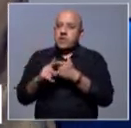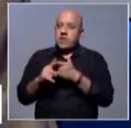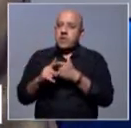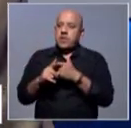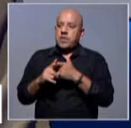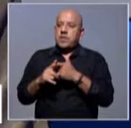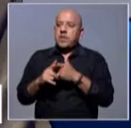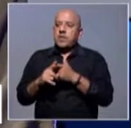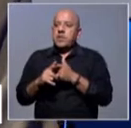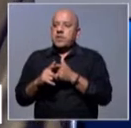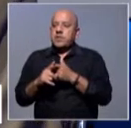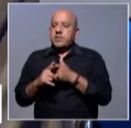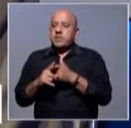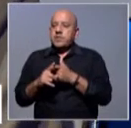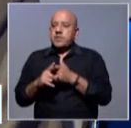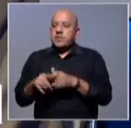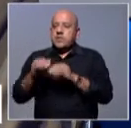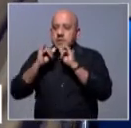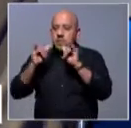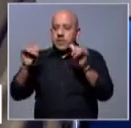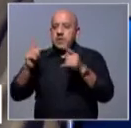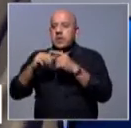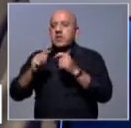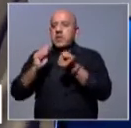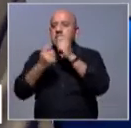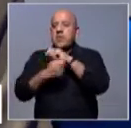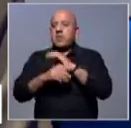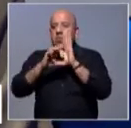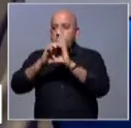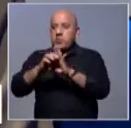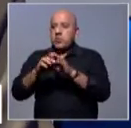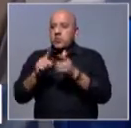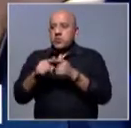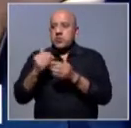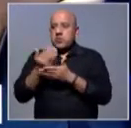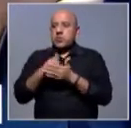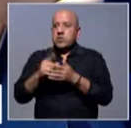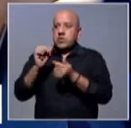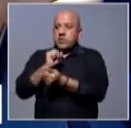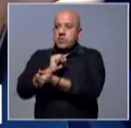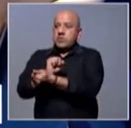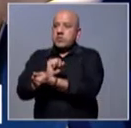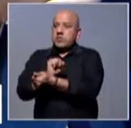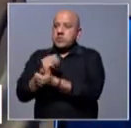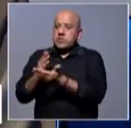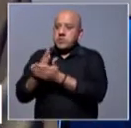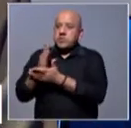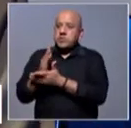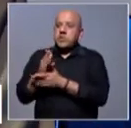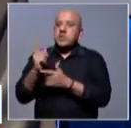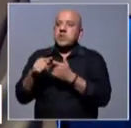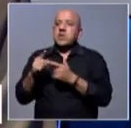a la reciente campaña de vivir sin miedo a decir de la reforma constitucional la prisión perpetua revisable pueden frente a los profetas